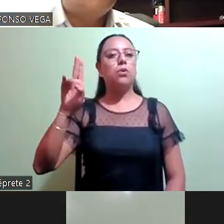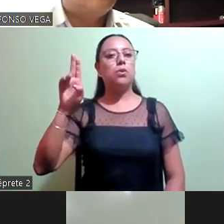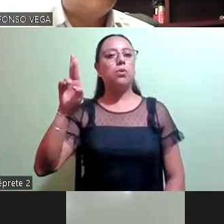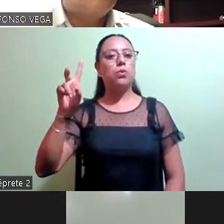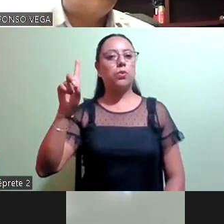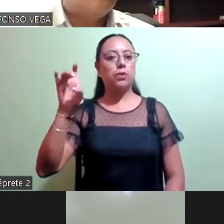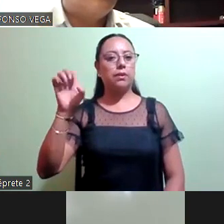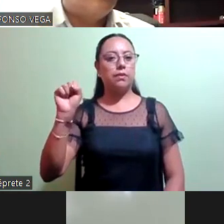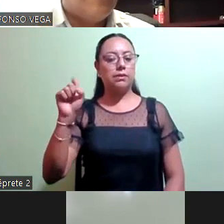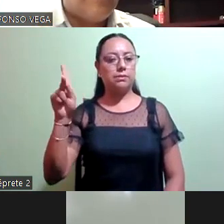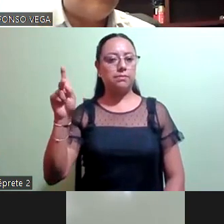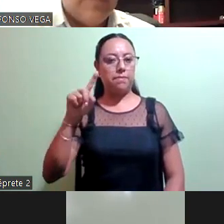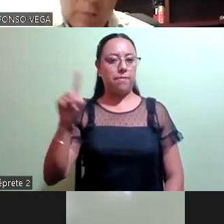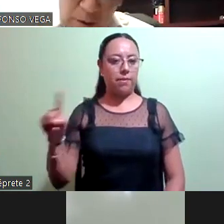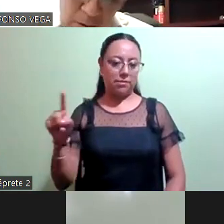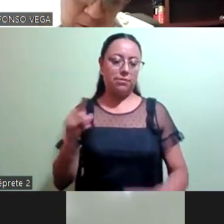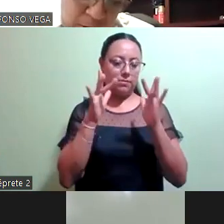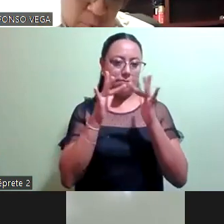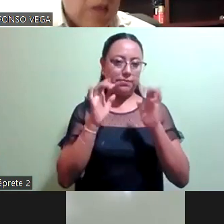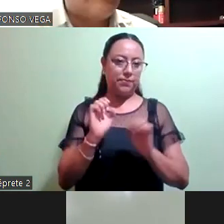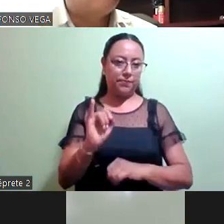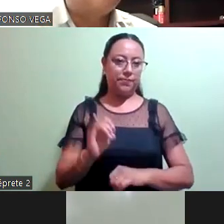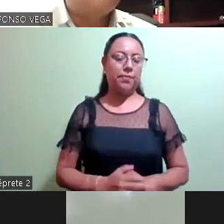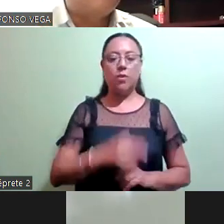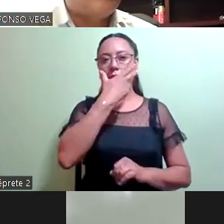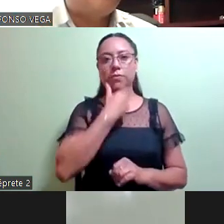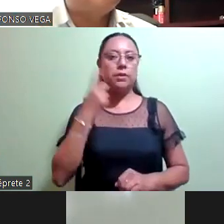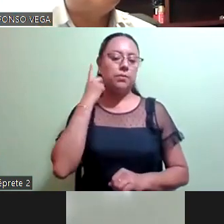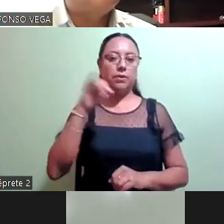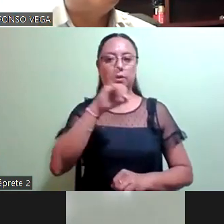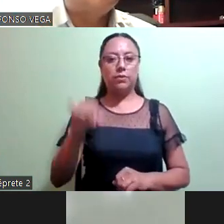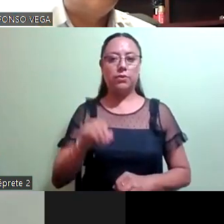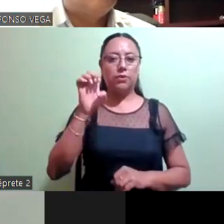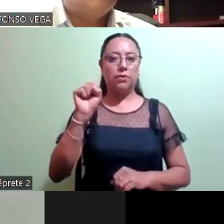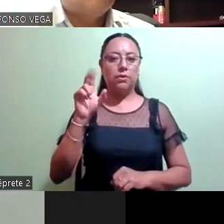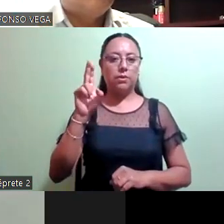Lourdes Paz, presente. Gracias, diputado. Diputado Jesús Césma Suárez.